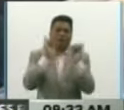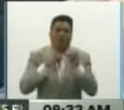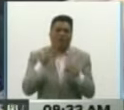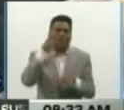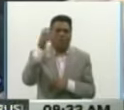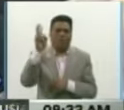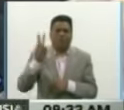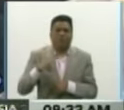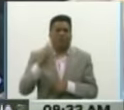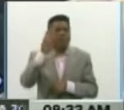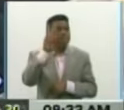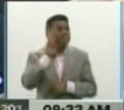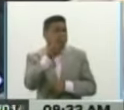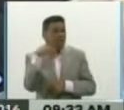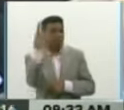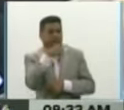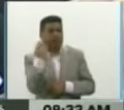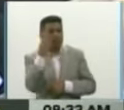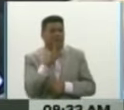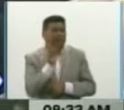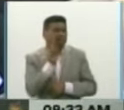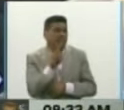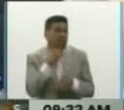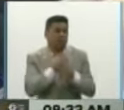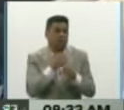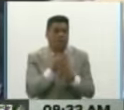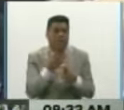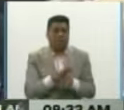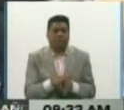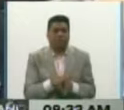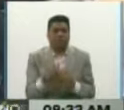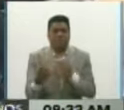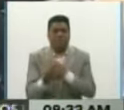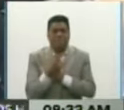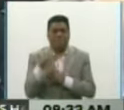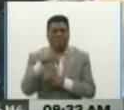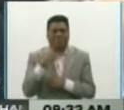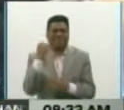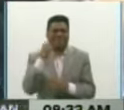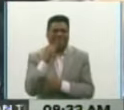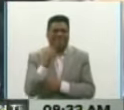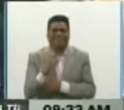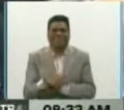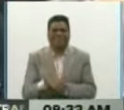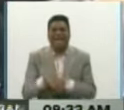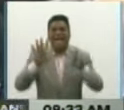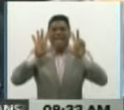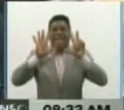vean la cara que tiene tanto Vladimir como Claudio. Tenemos que despedir, si no nos matan acá. Mañana a las 7 de la mañana,